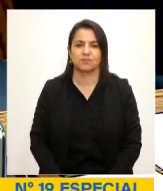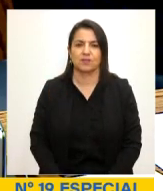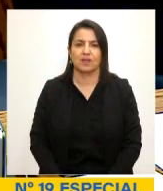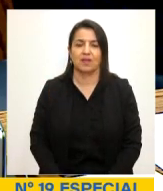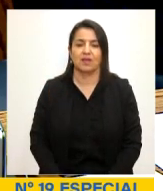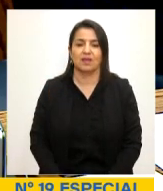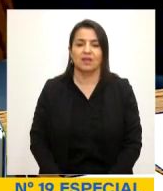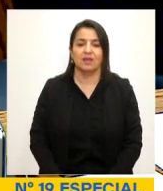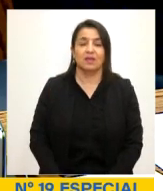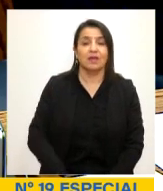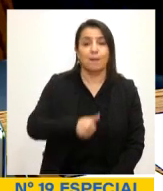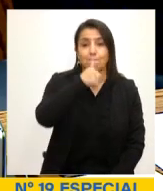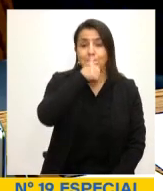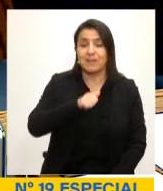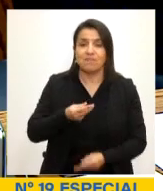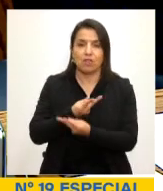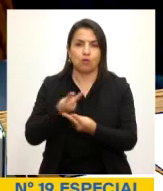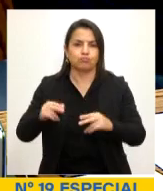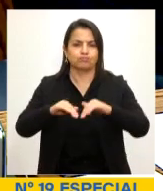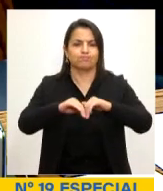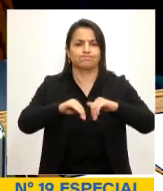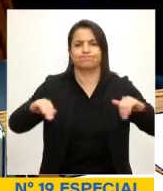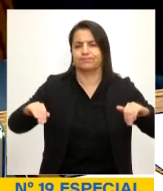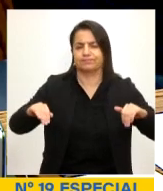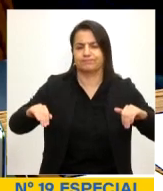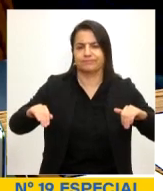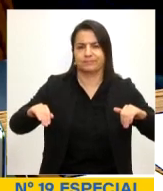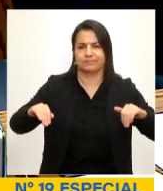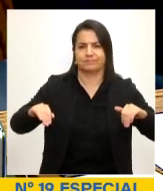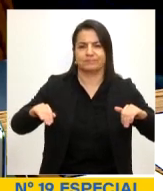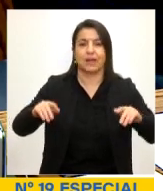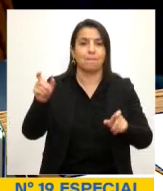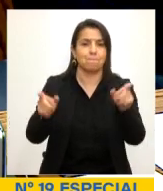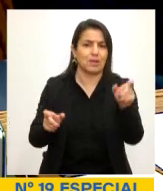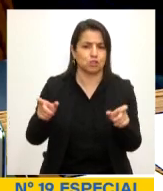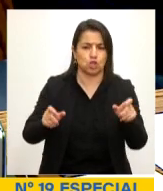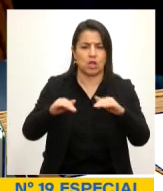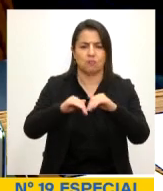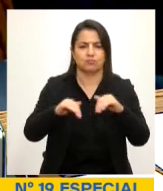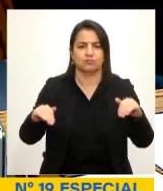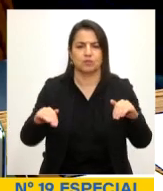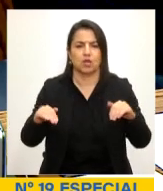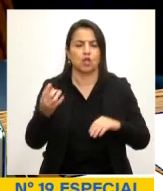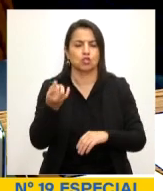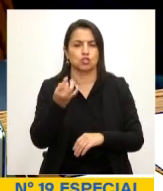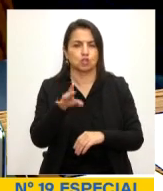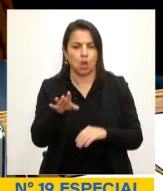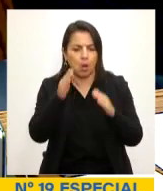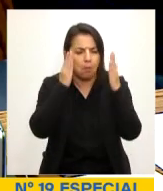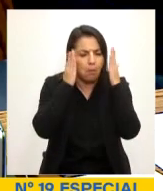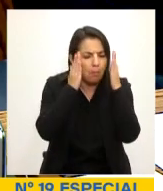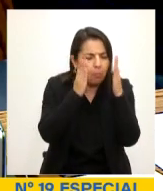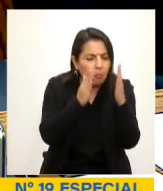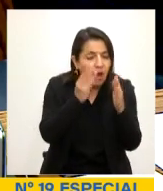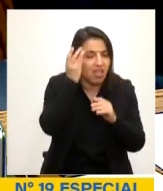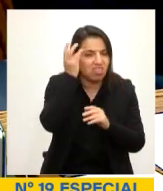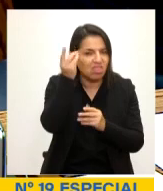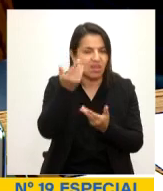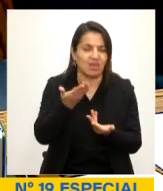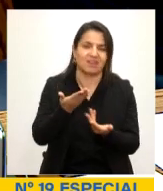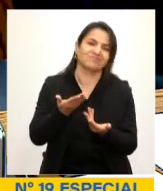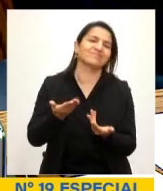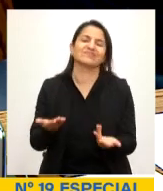aún a los a las personas y al sistema pues algunos solo miran desde su óptica miope ideológica finalmente